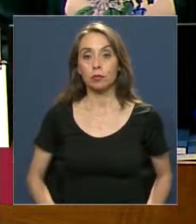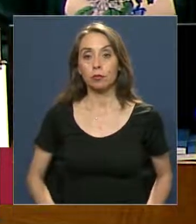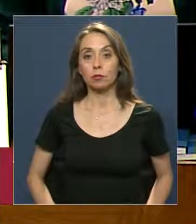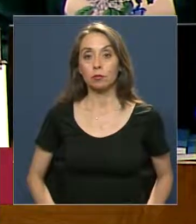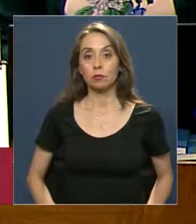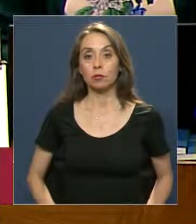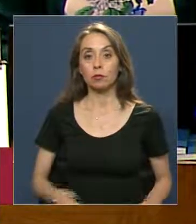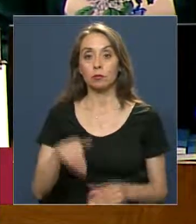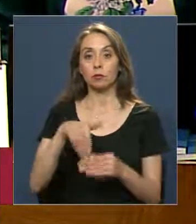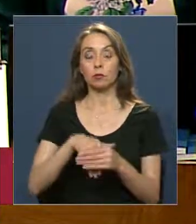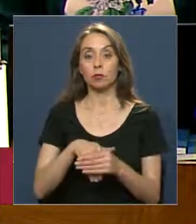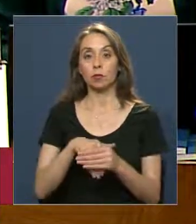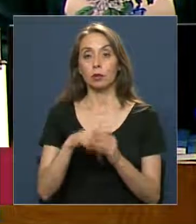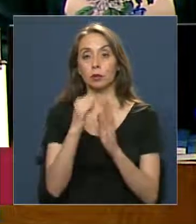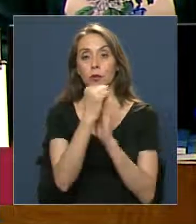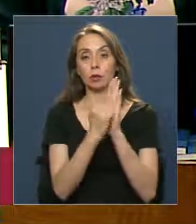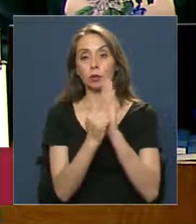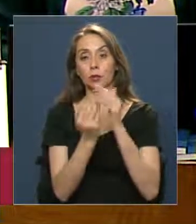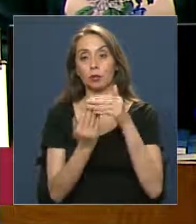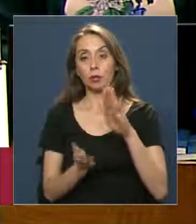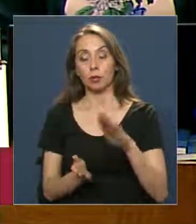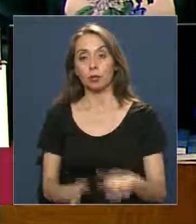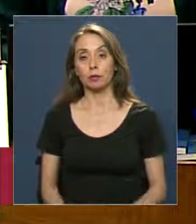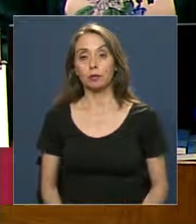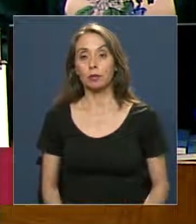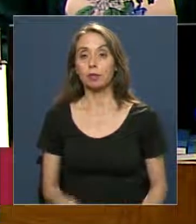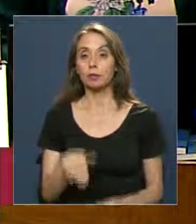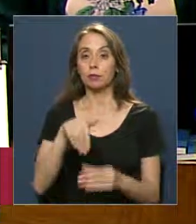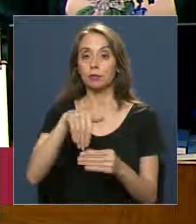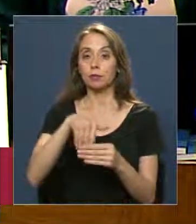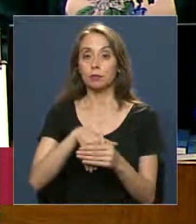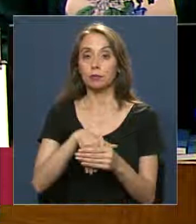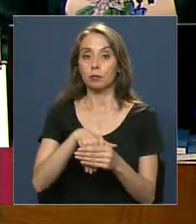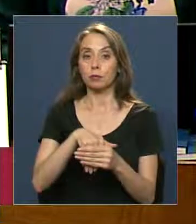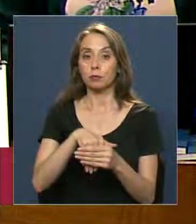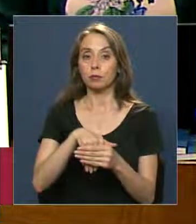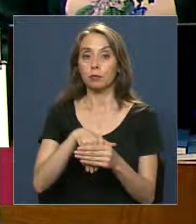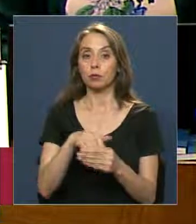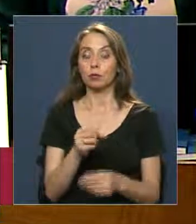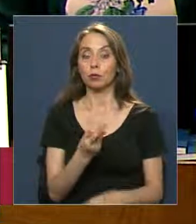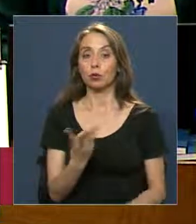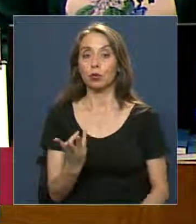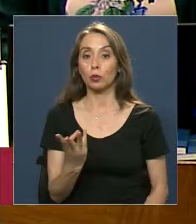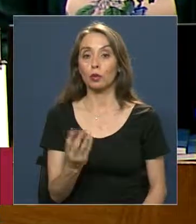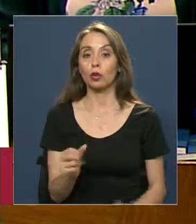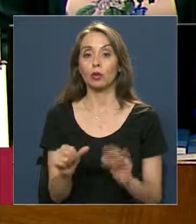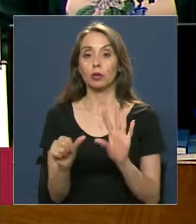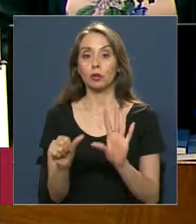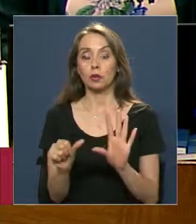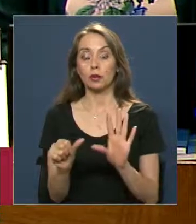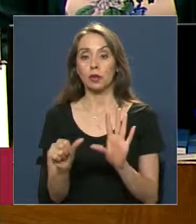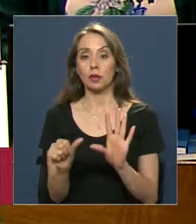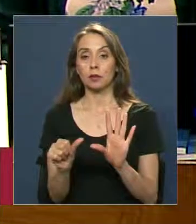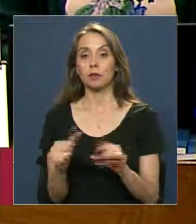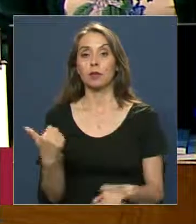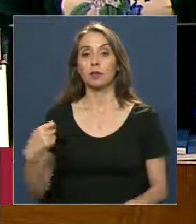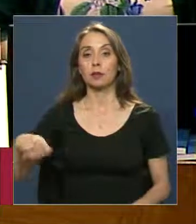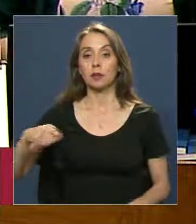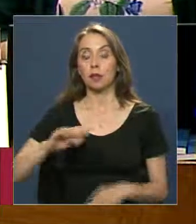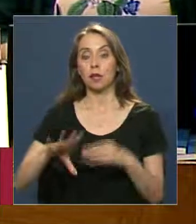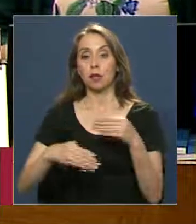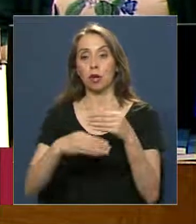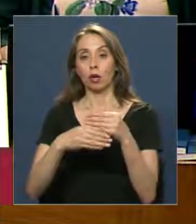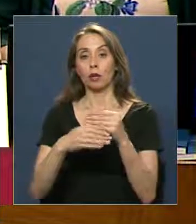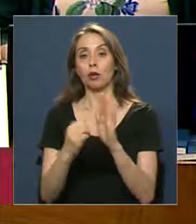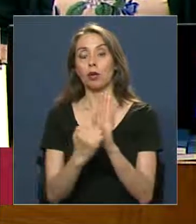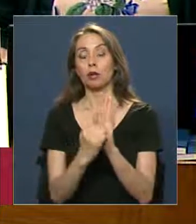Vamos a las votaciones separadas. En votación, el nuevo numeral 6 incorporado por el Senado en el